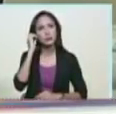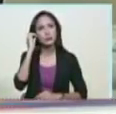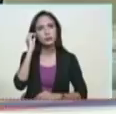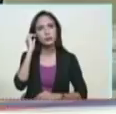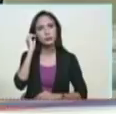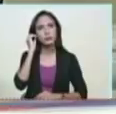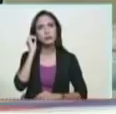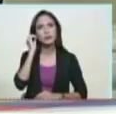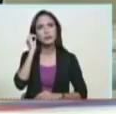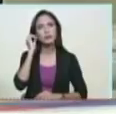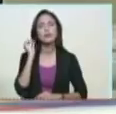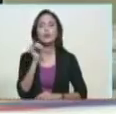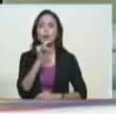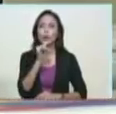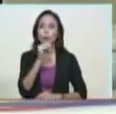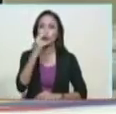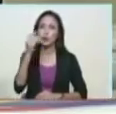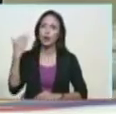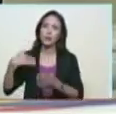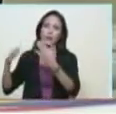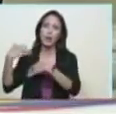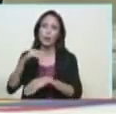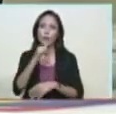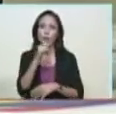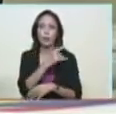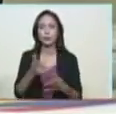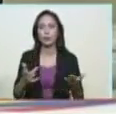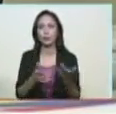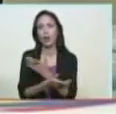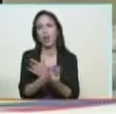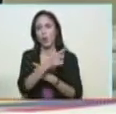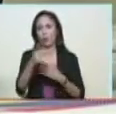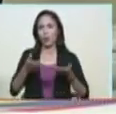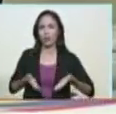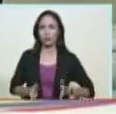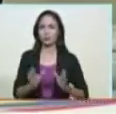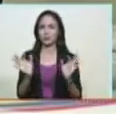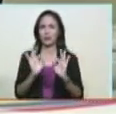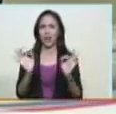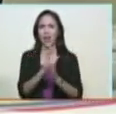documental en la época estábamos muchachitos nosotros ustedes no habían nacido todavía